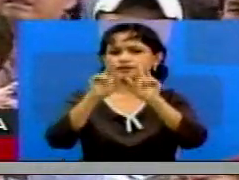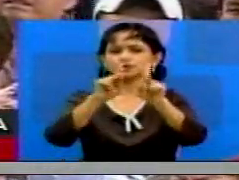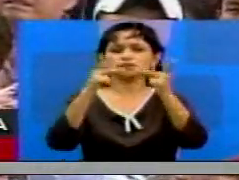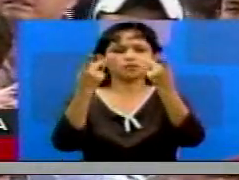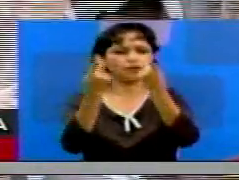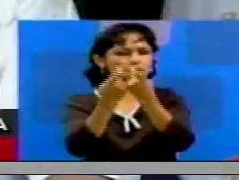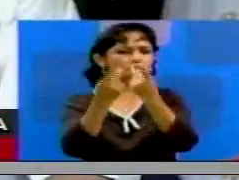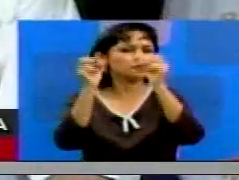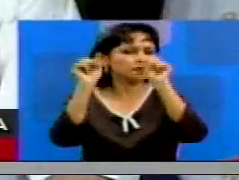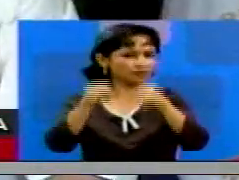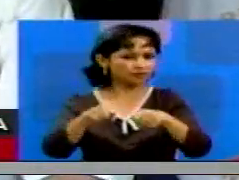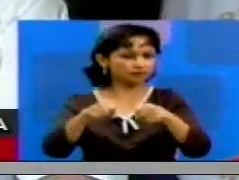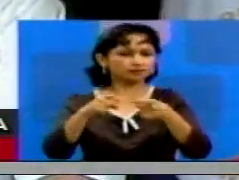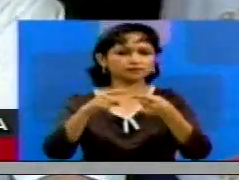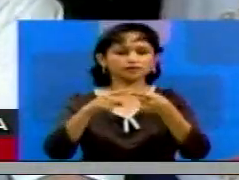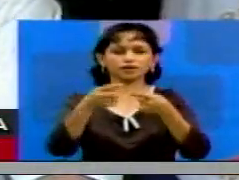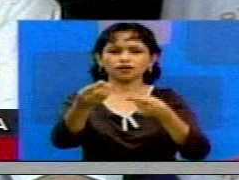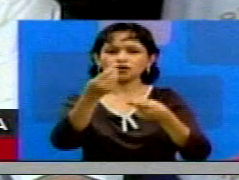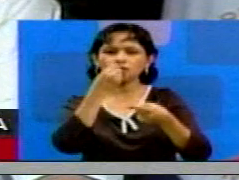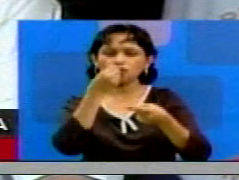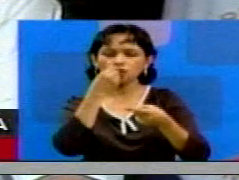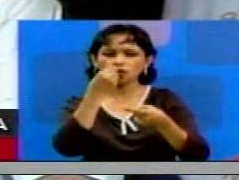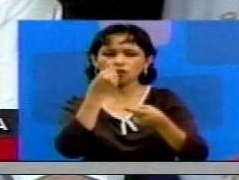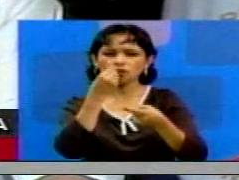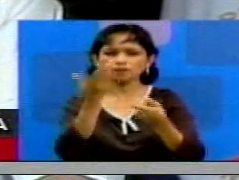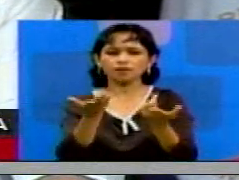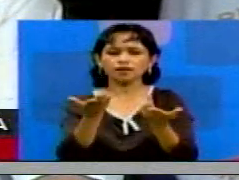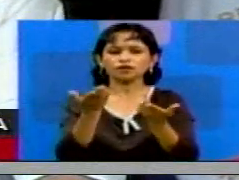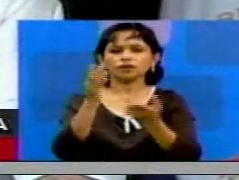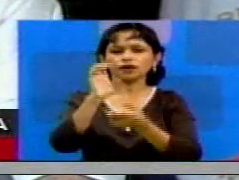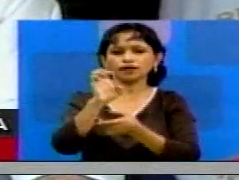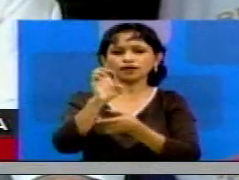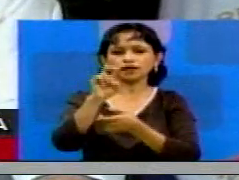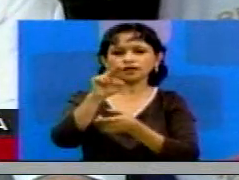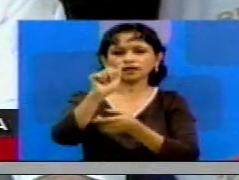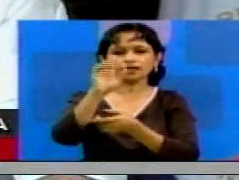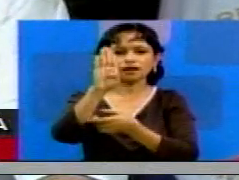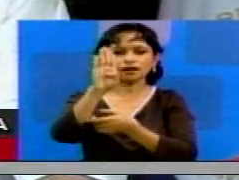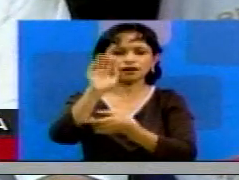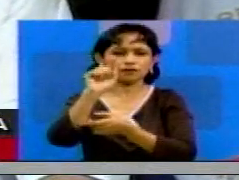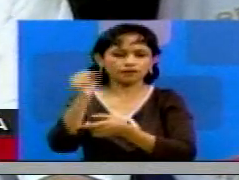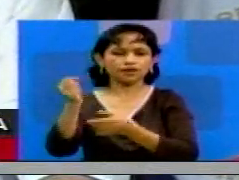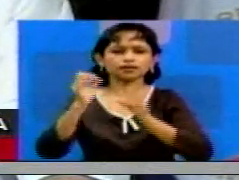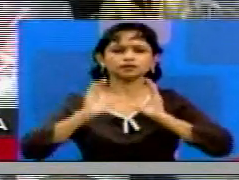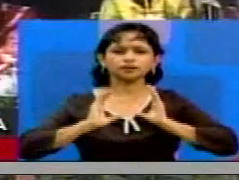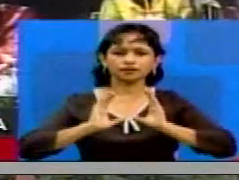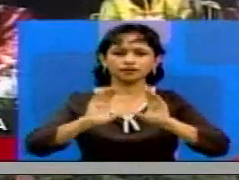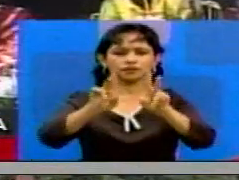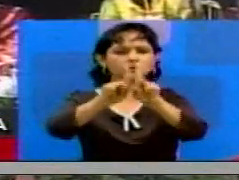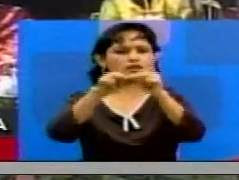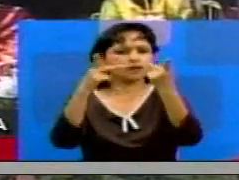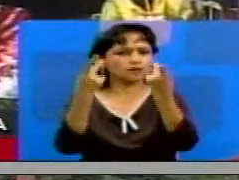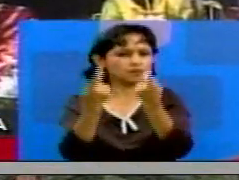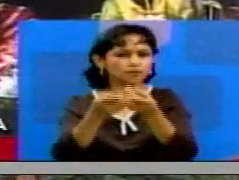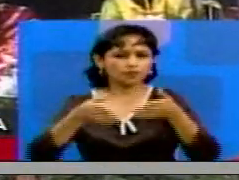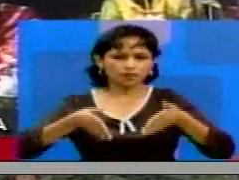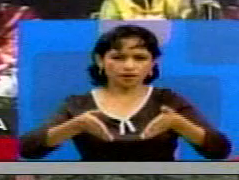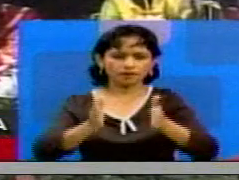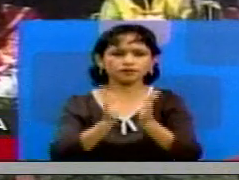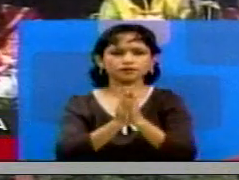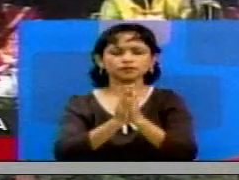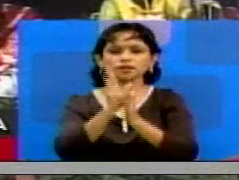Pueblo, Alimentos a Precio Justo a través de Navas, Calles para el Pueblo, el bono